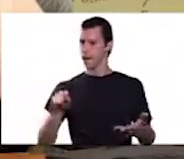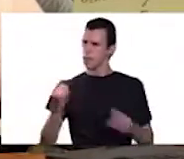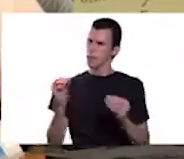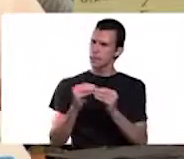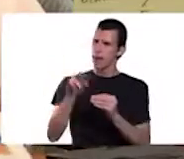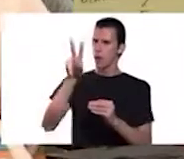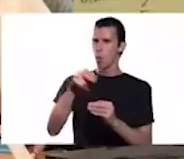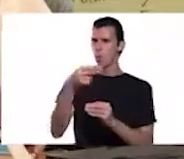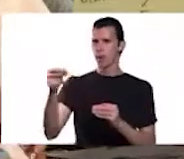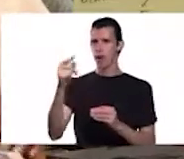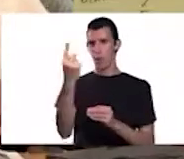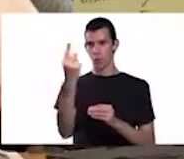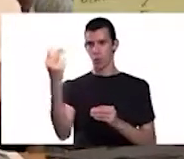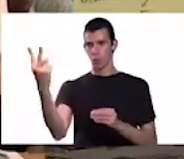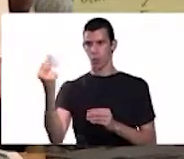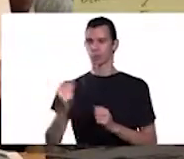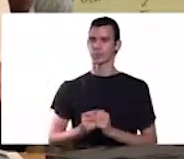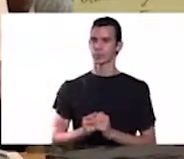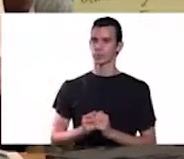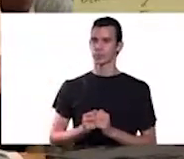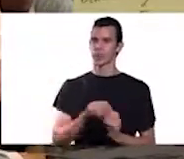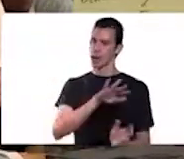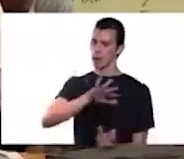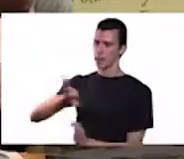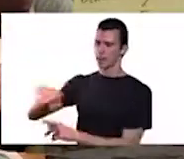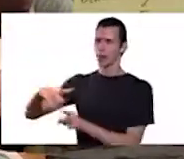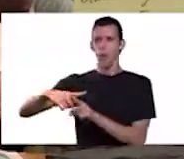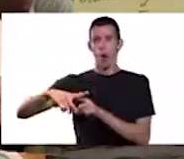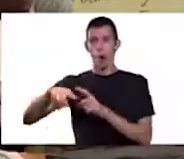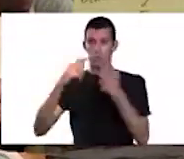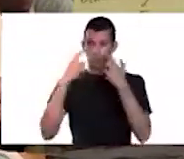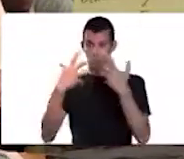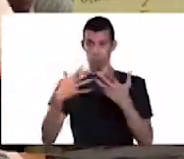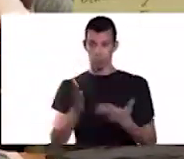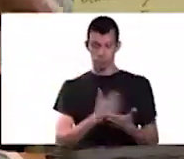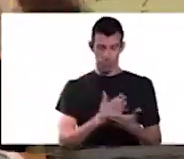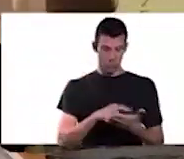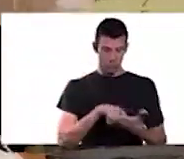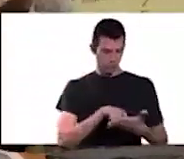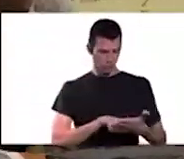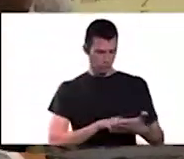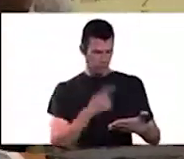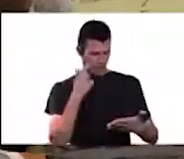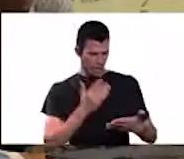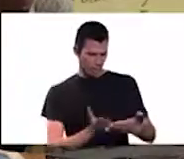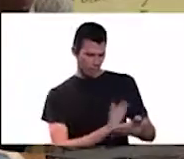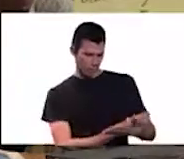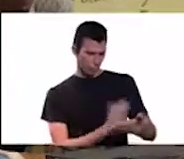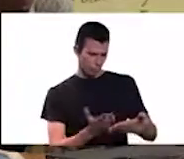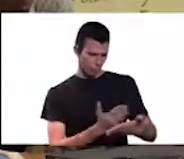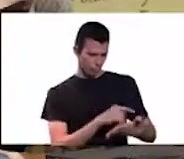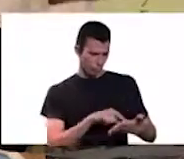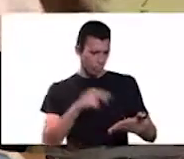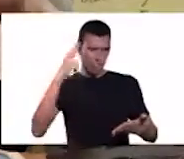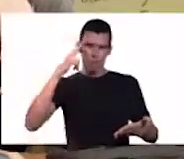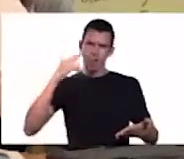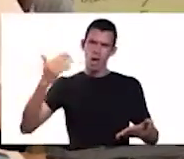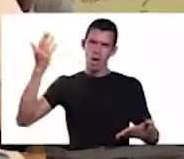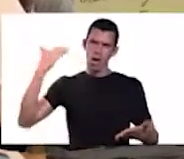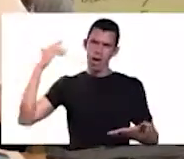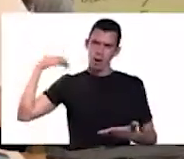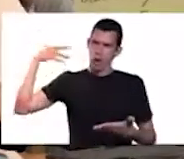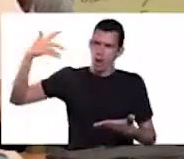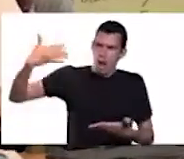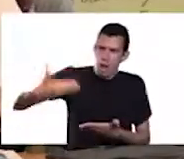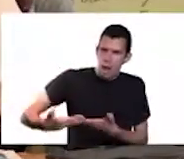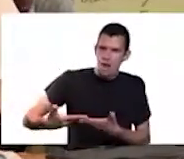además consultar la antología de mapa, que es que está aquí, porque ahí, por